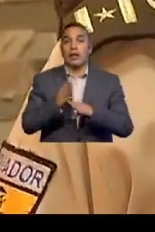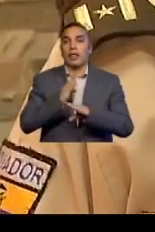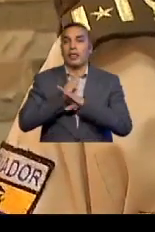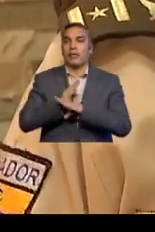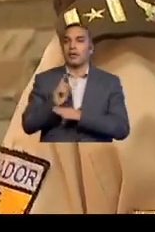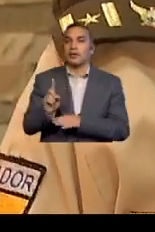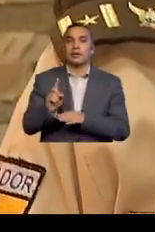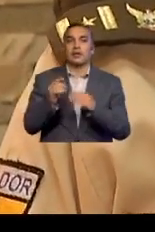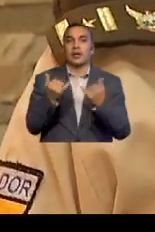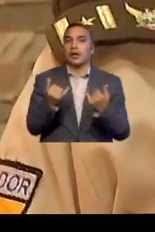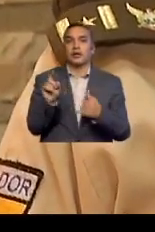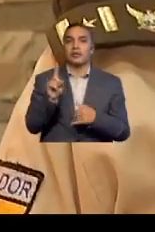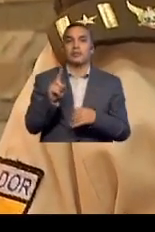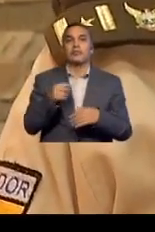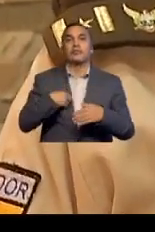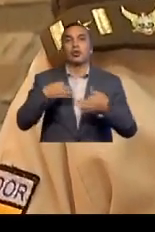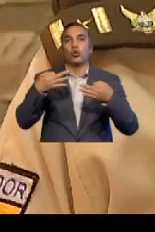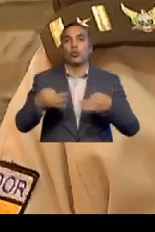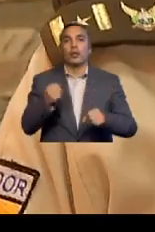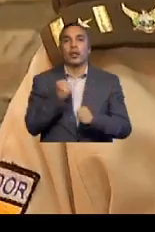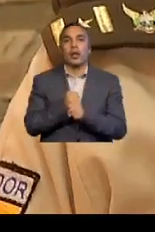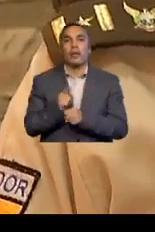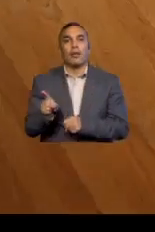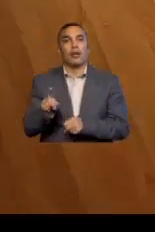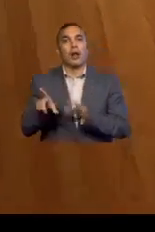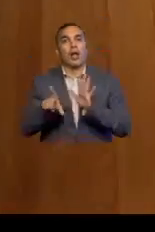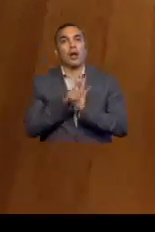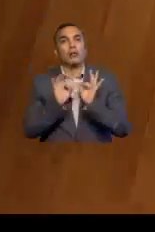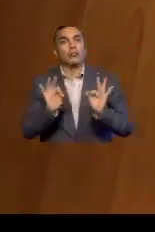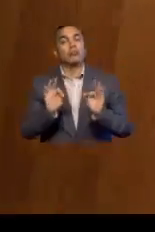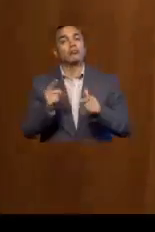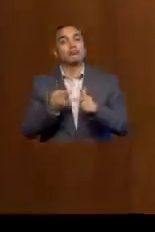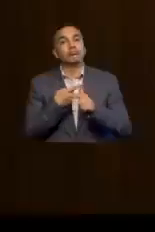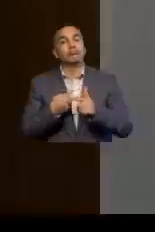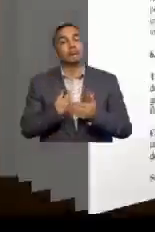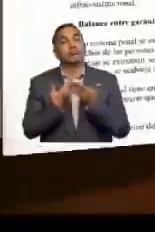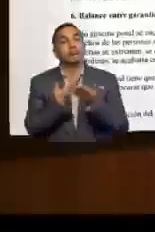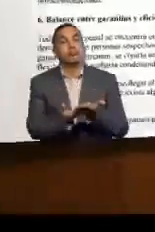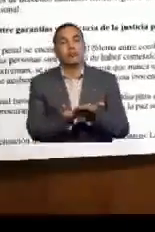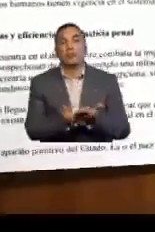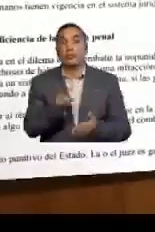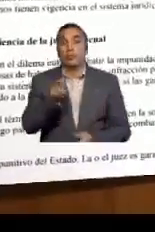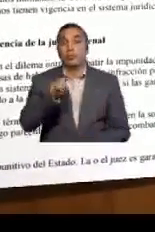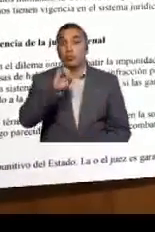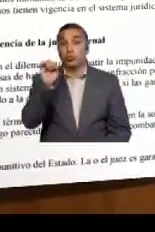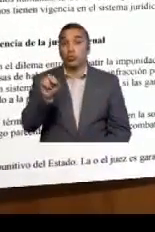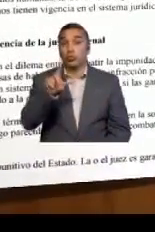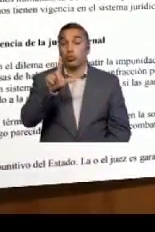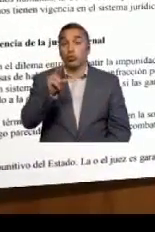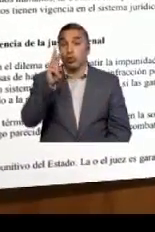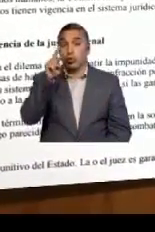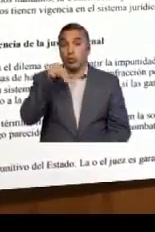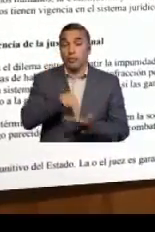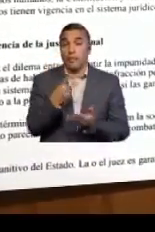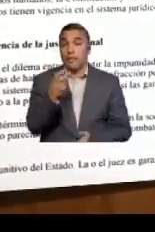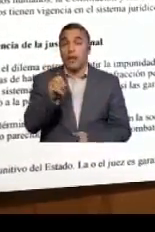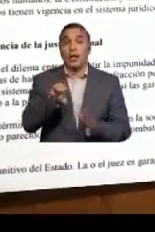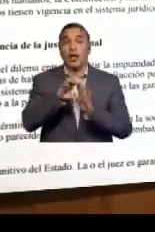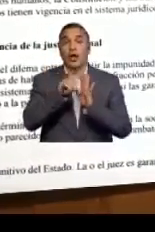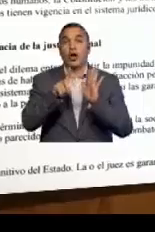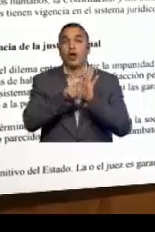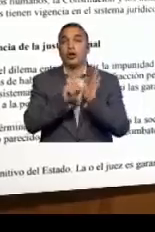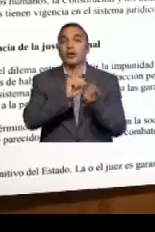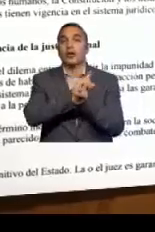se habla del cumplimiento del deber legal de los servidores policiales. Desde el 21 de junio de 2020, el Código Orgánico Integral